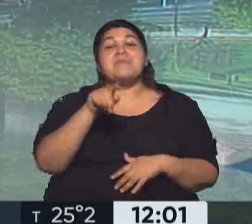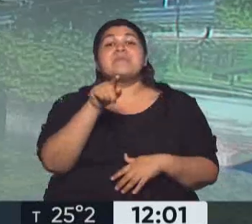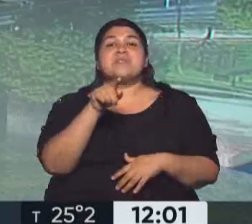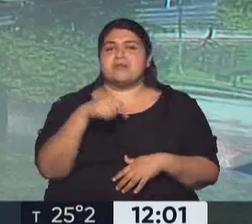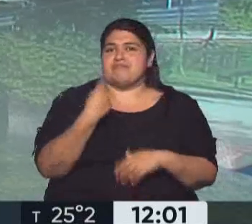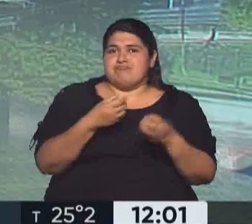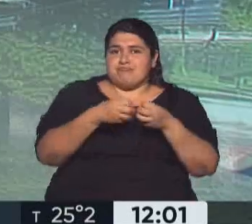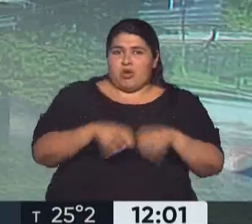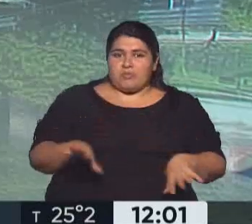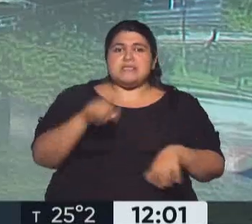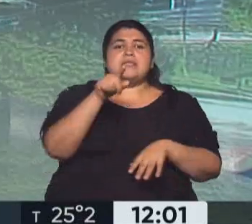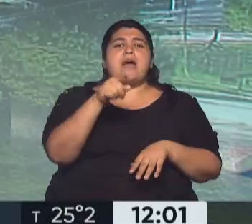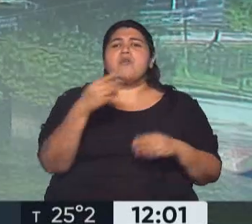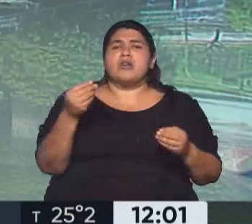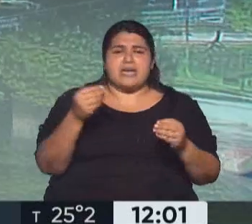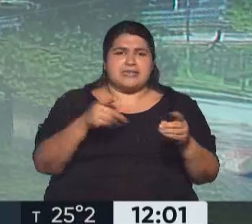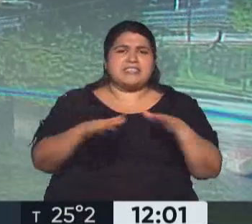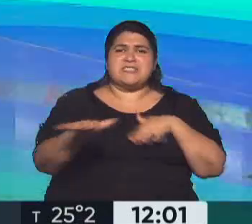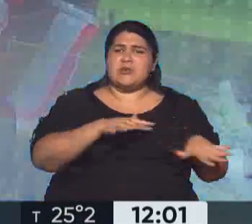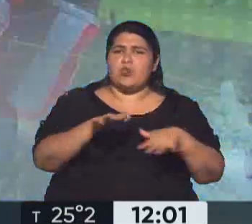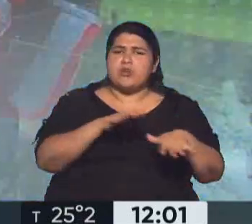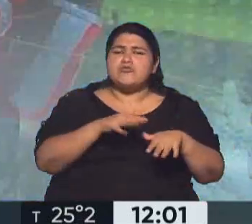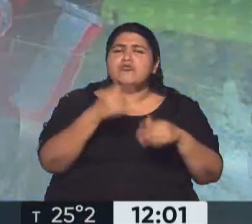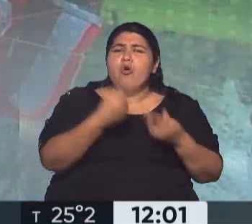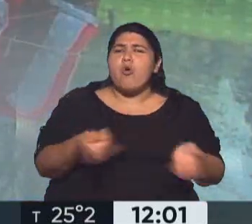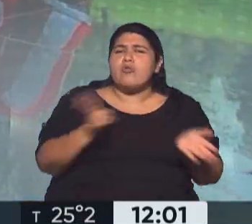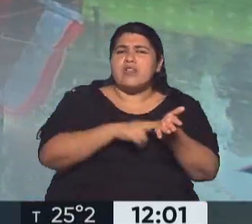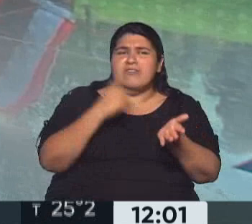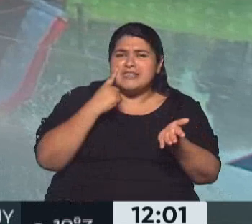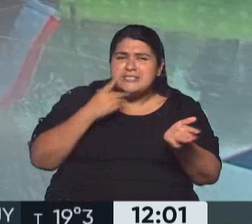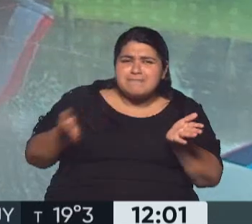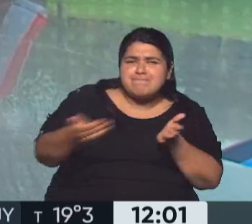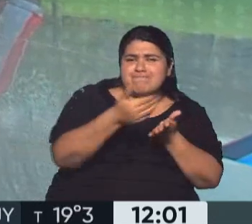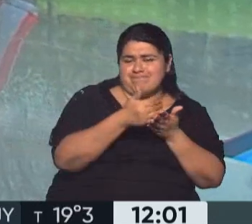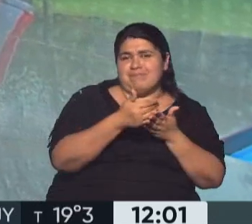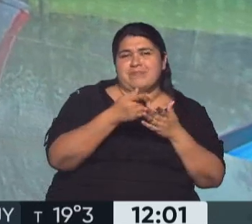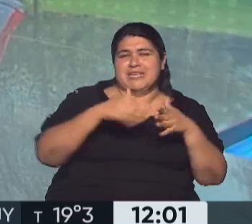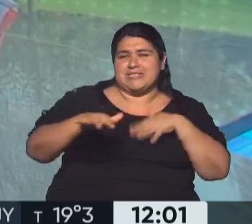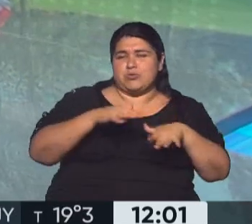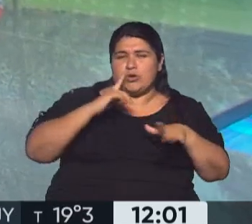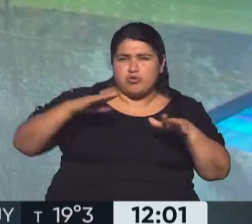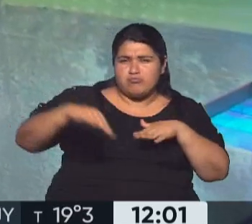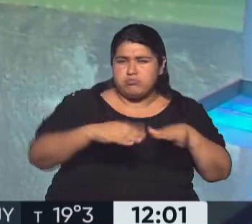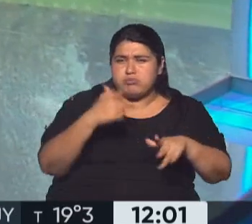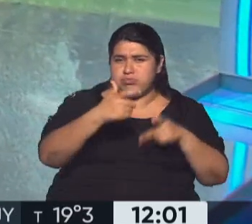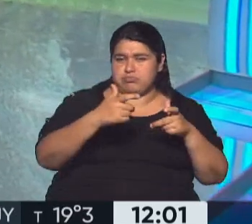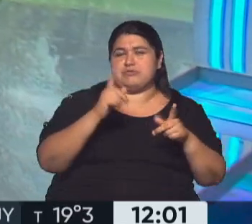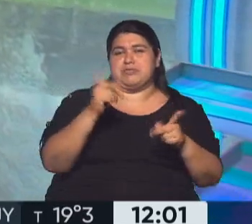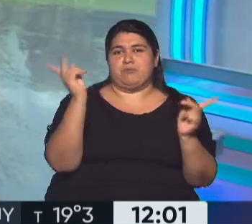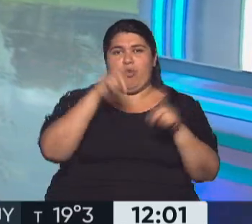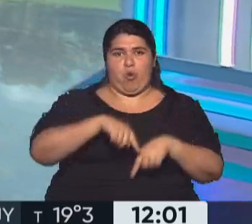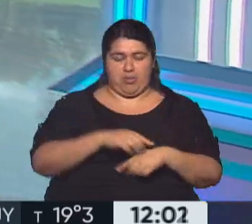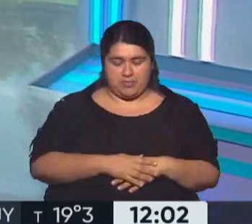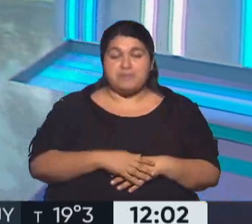Y vamos a arrancar por la reconstrucción del crimen de Lucas González, el homicidio por parte de tres efectivos de la ciudad de Buenos Aires. El